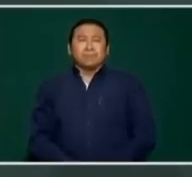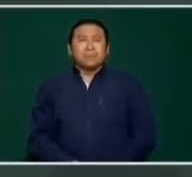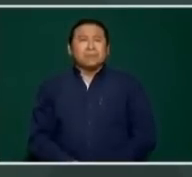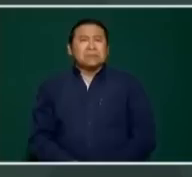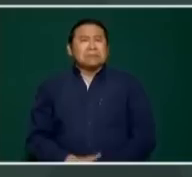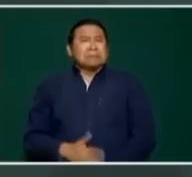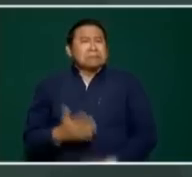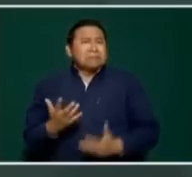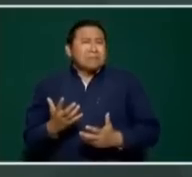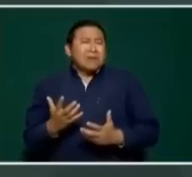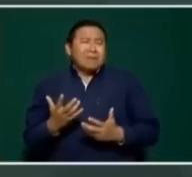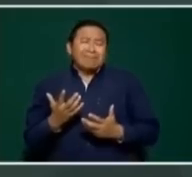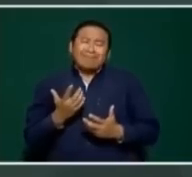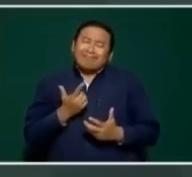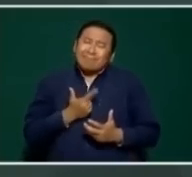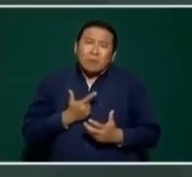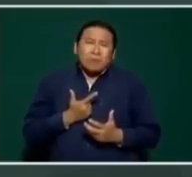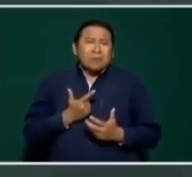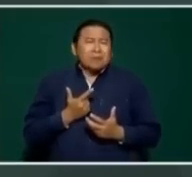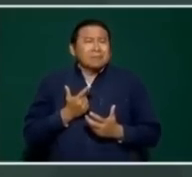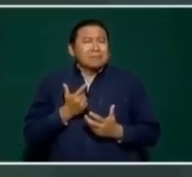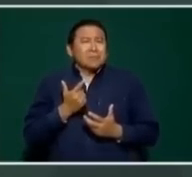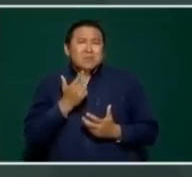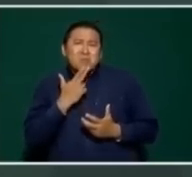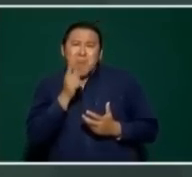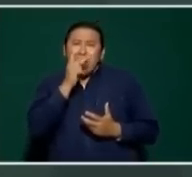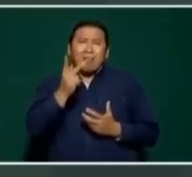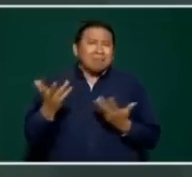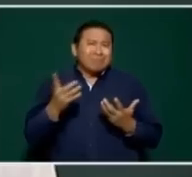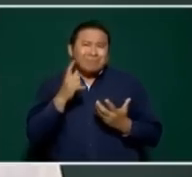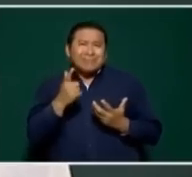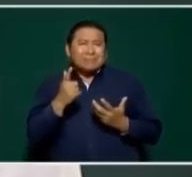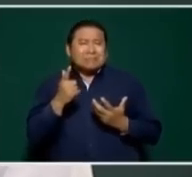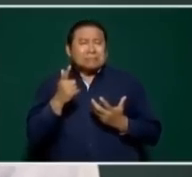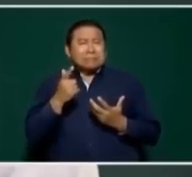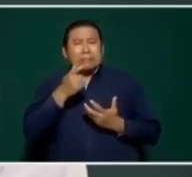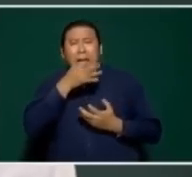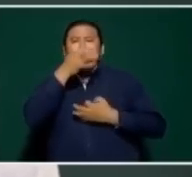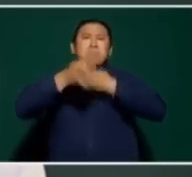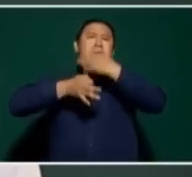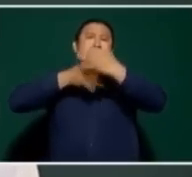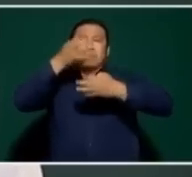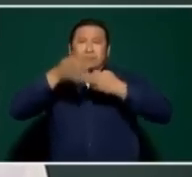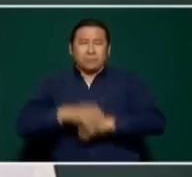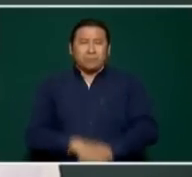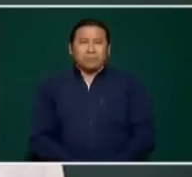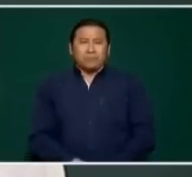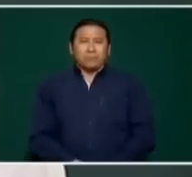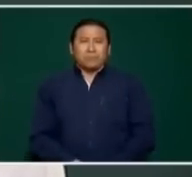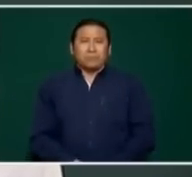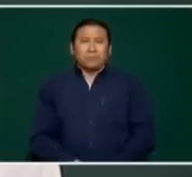No me gusta usar la palabra porque es muy mercantil,